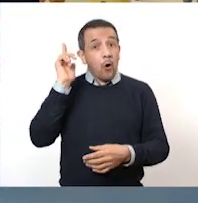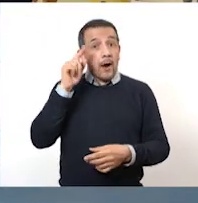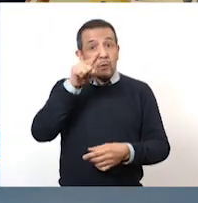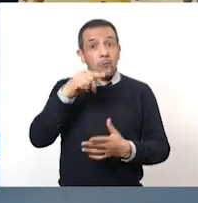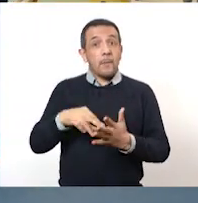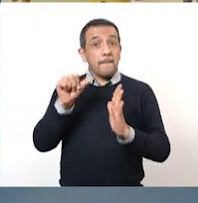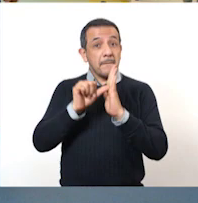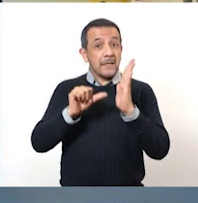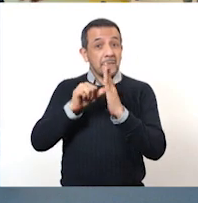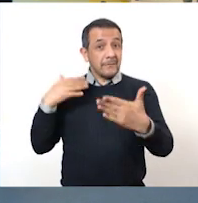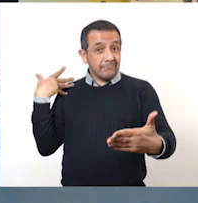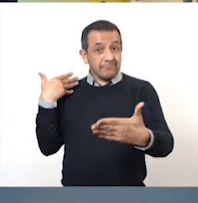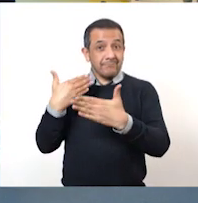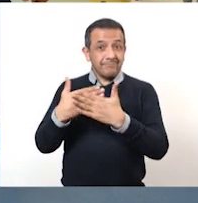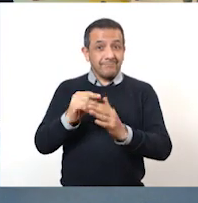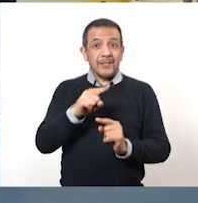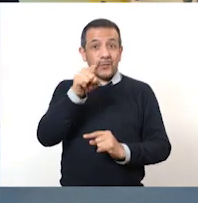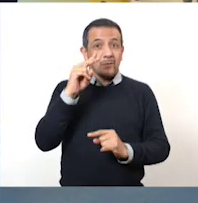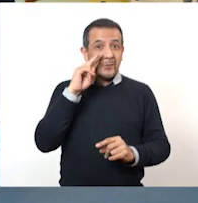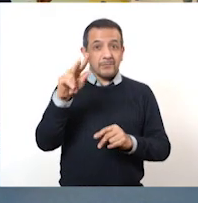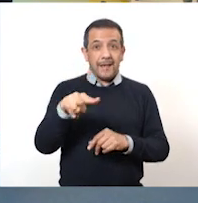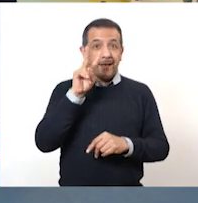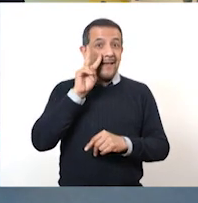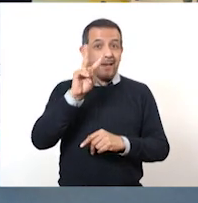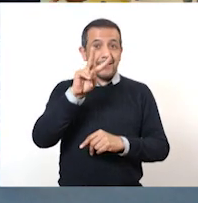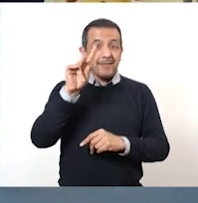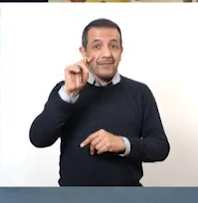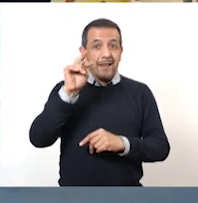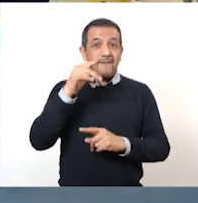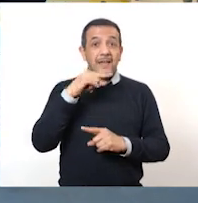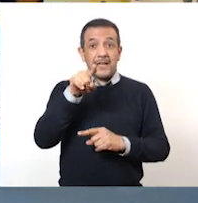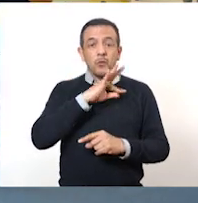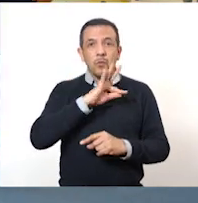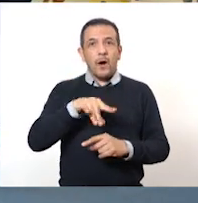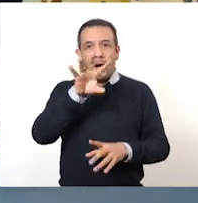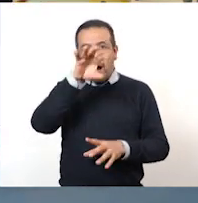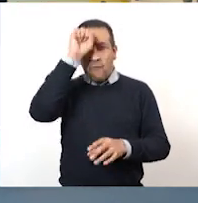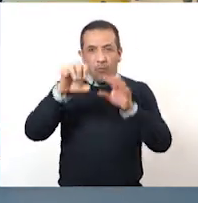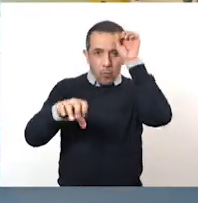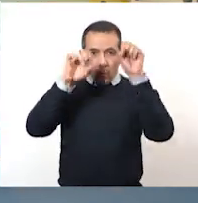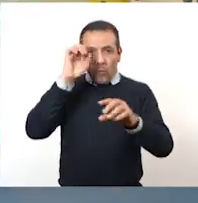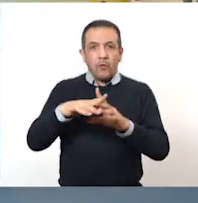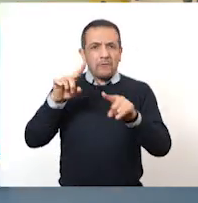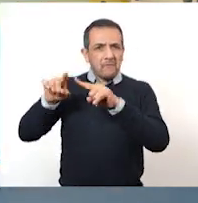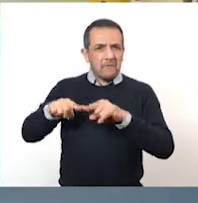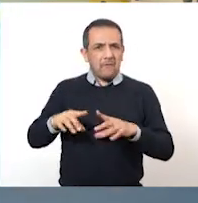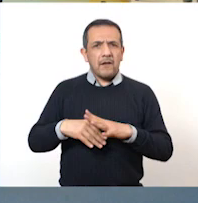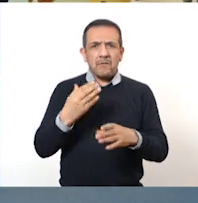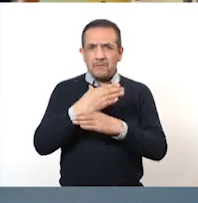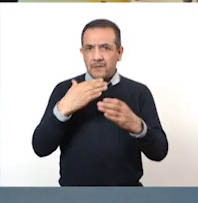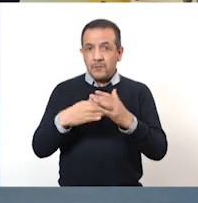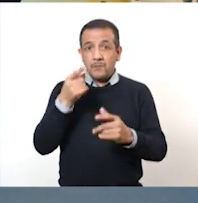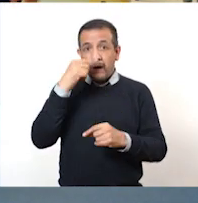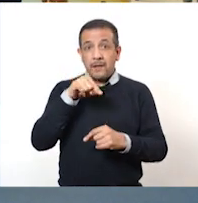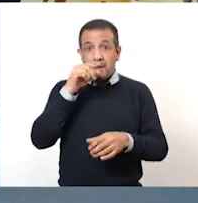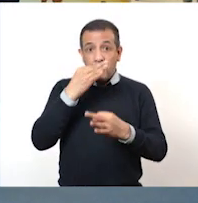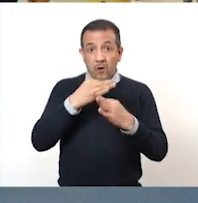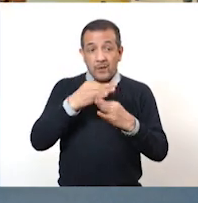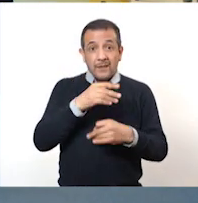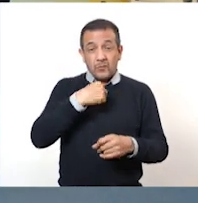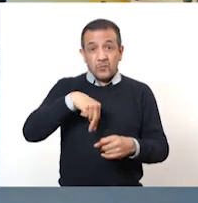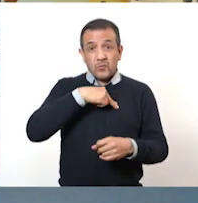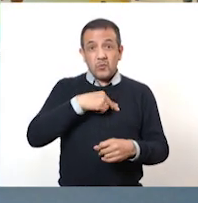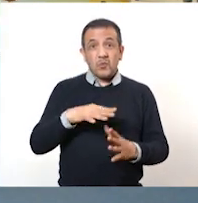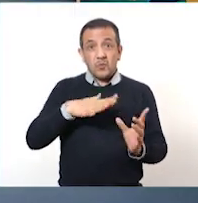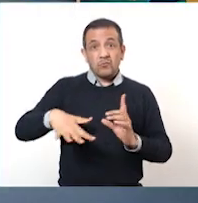meses que llevamos compartiendo contigo a la distancia, te hayas divertido y te hayas apropiado de aprendizajes significativos dentro de todo lo complicado